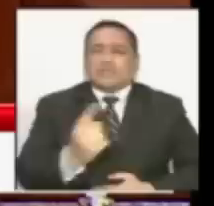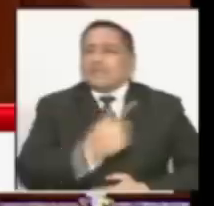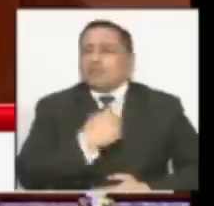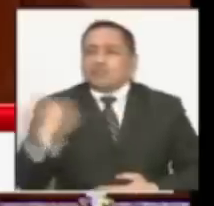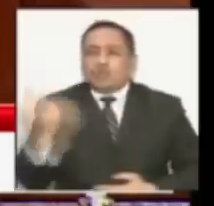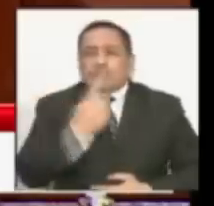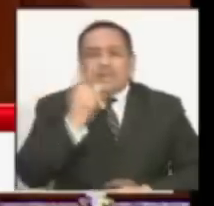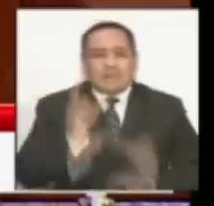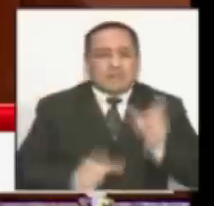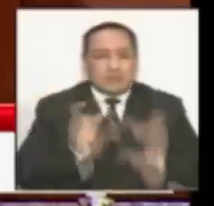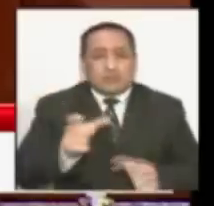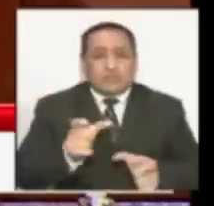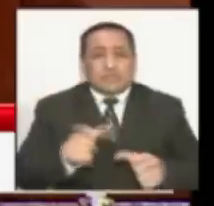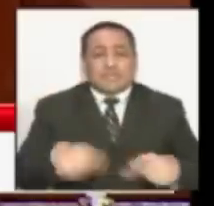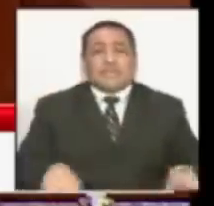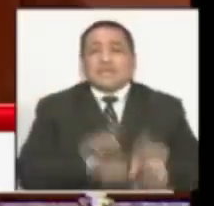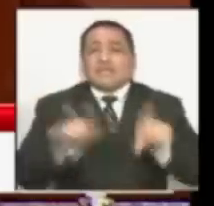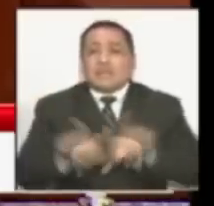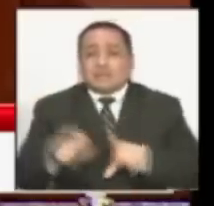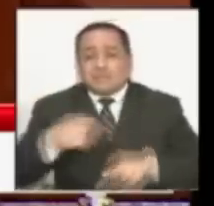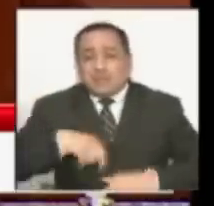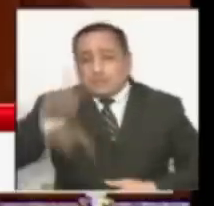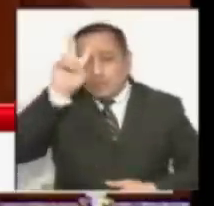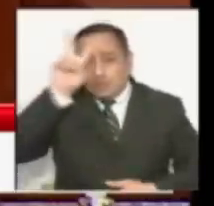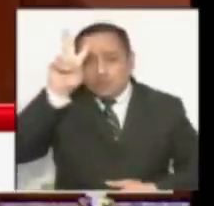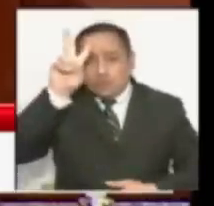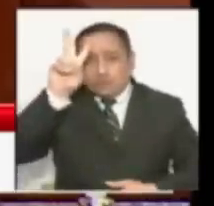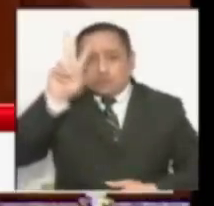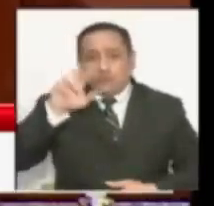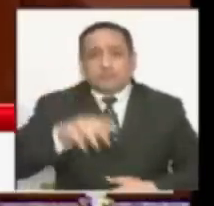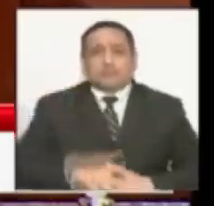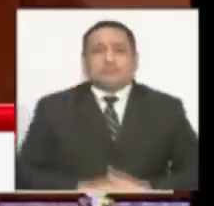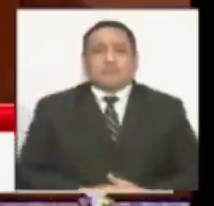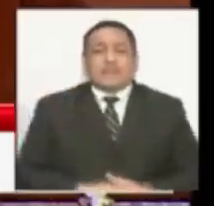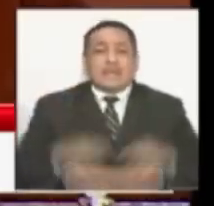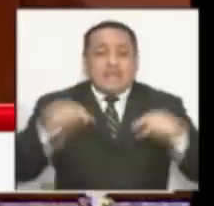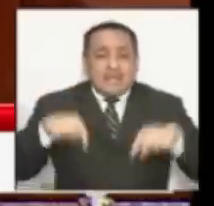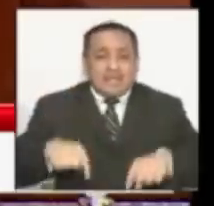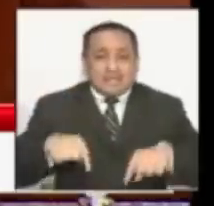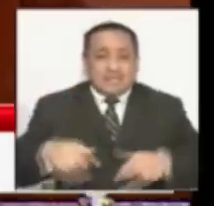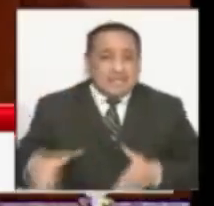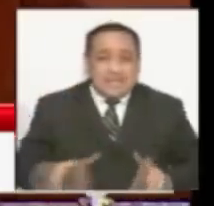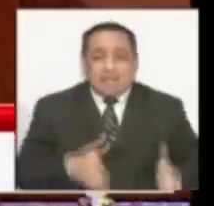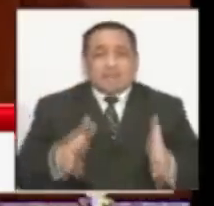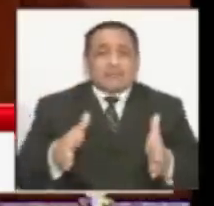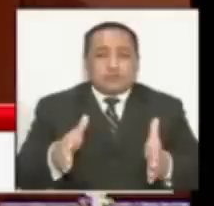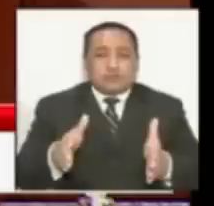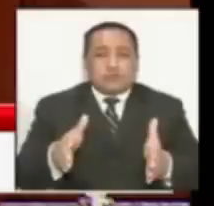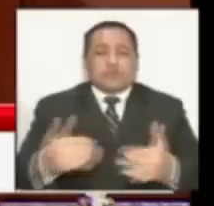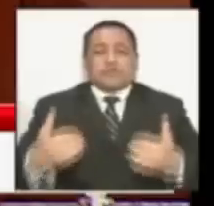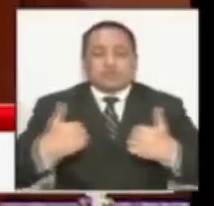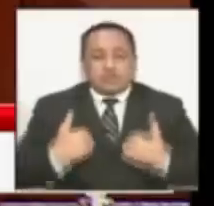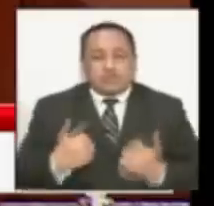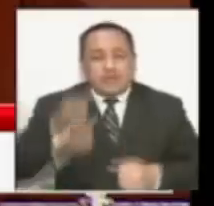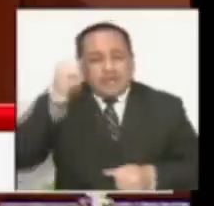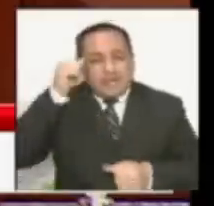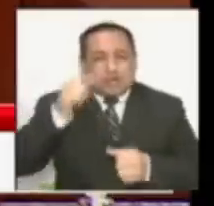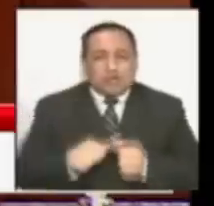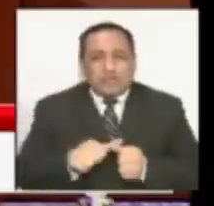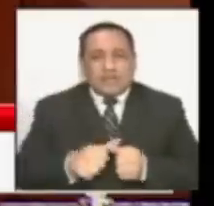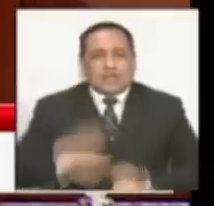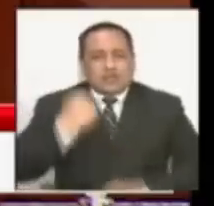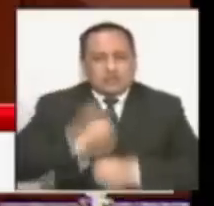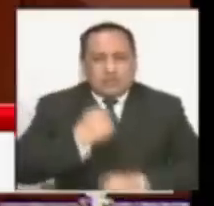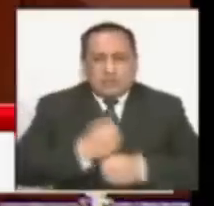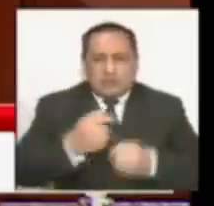la ciudadanía y de la República. En este sentido, debemos recordar que los